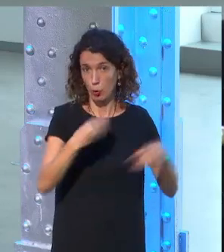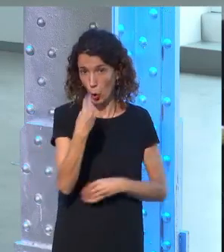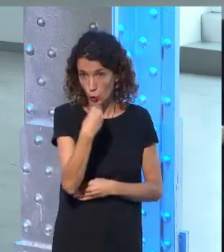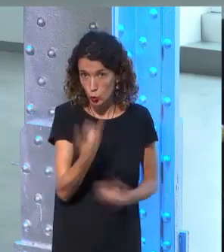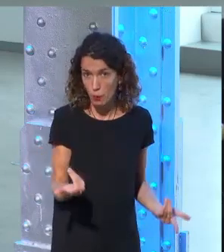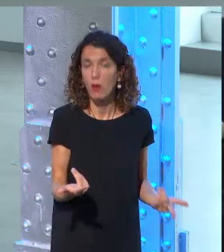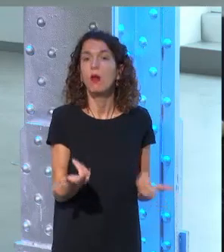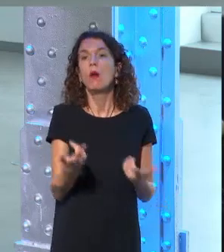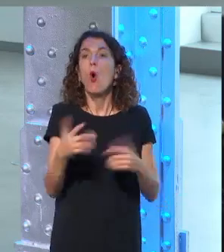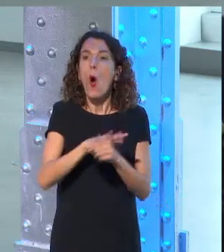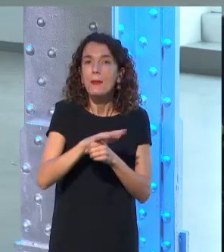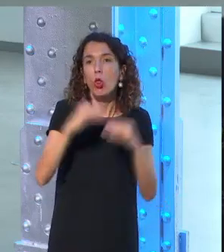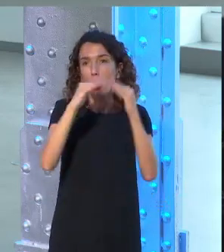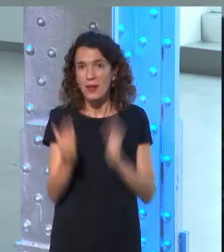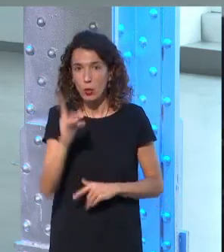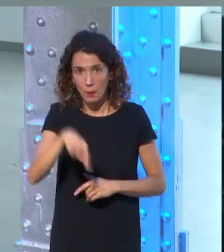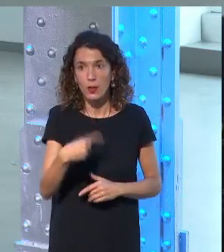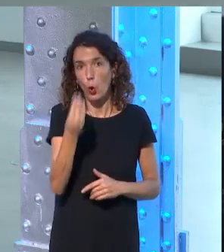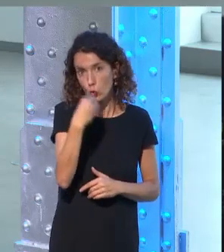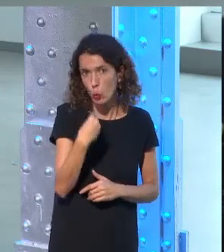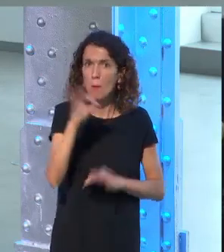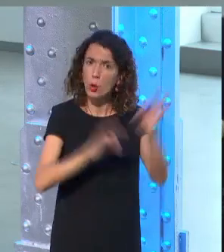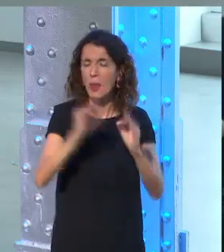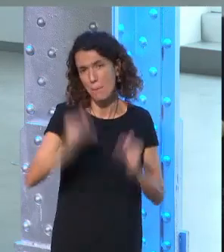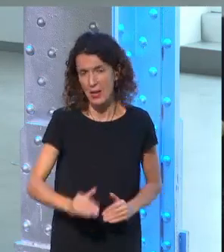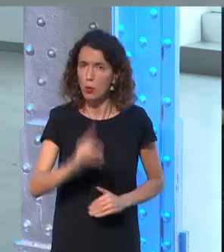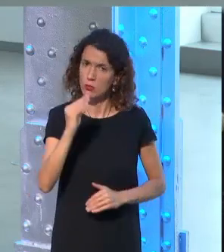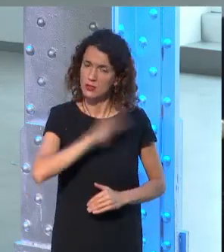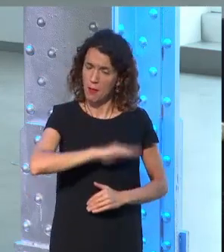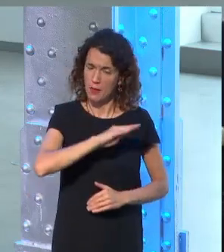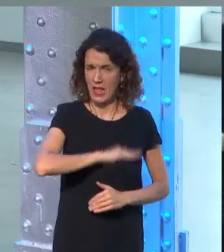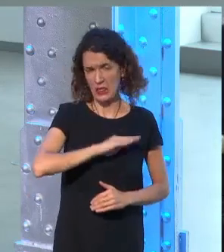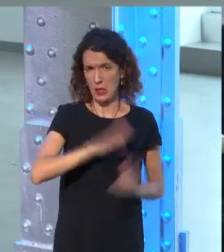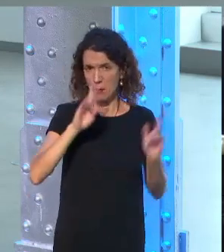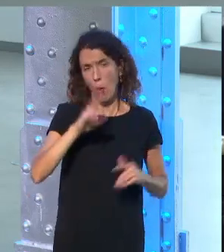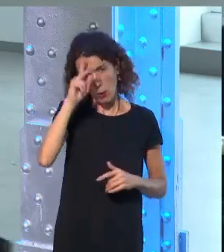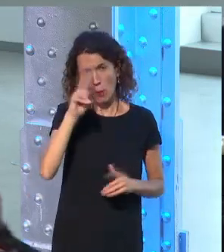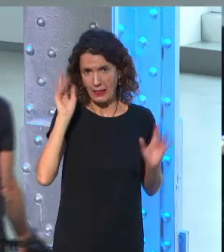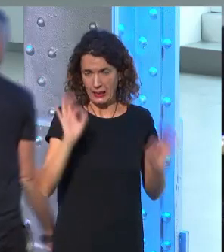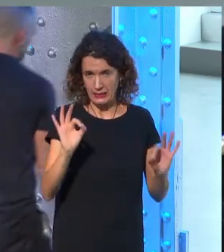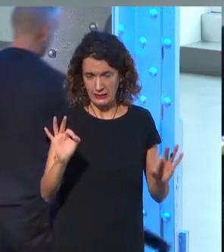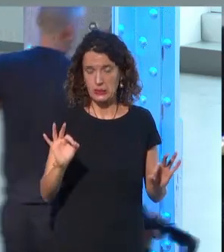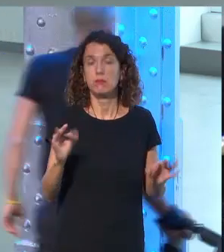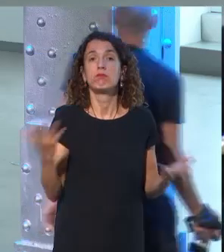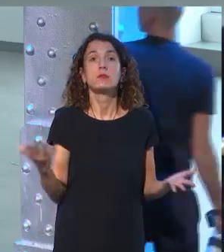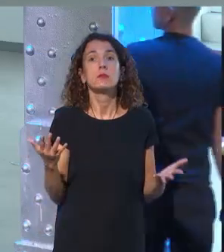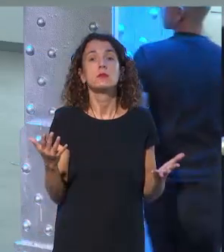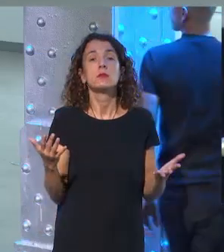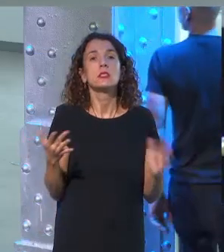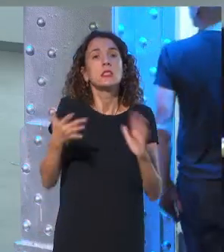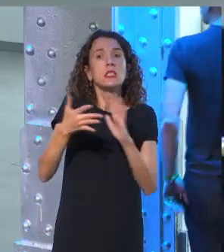pero con el ámbito doméstico, ¿no?, que consume un porcentaje menor, pero también preocupante. Por tanto,